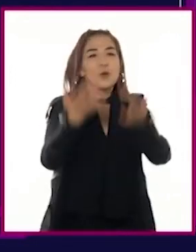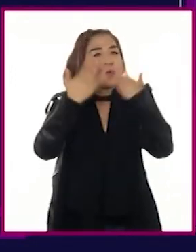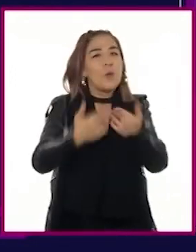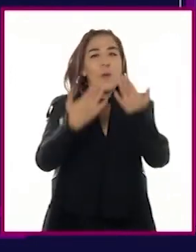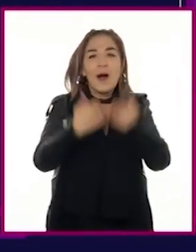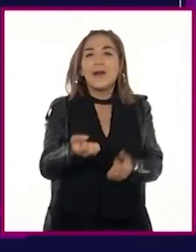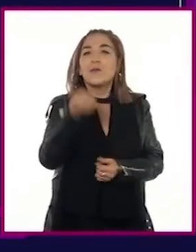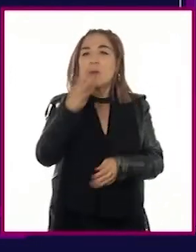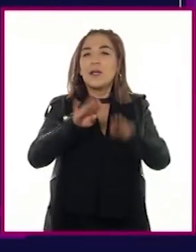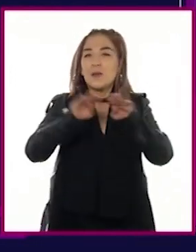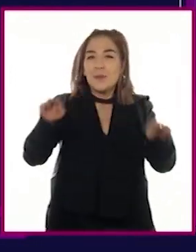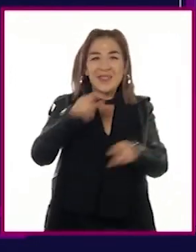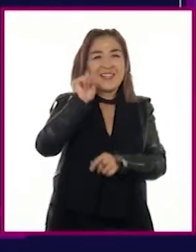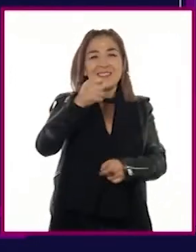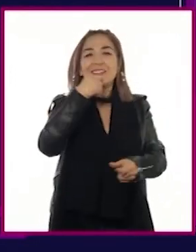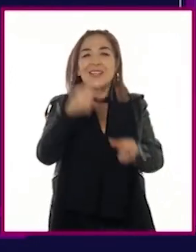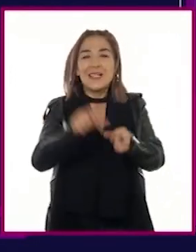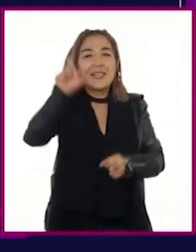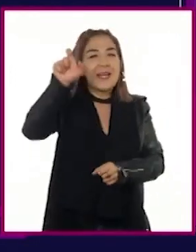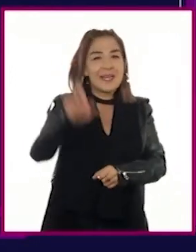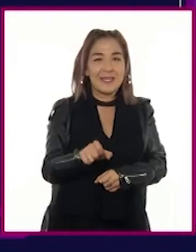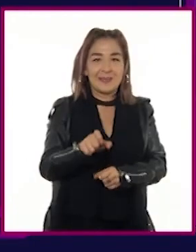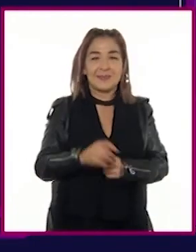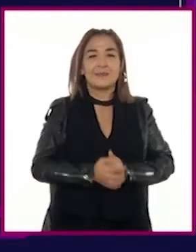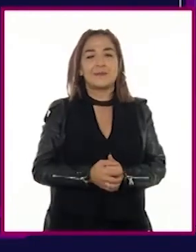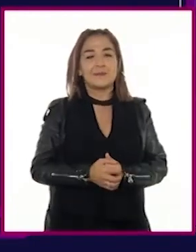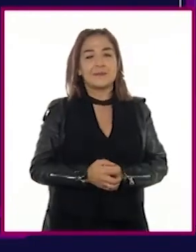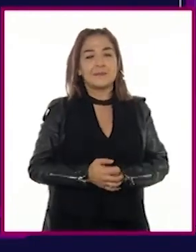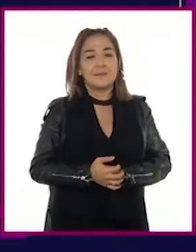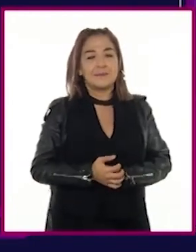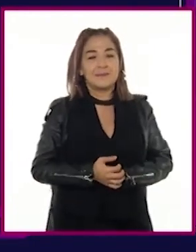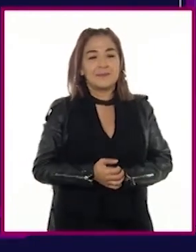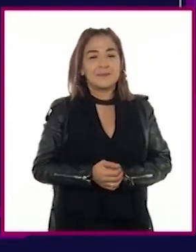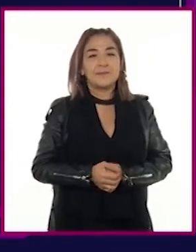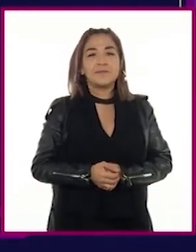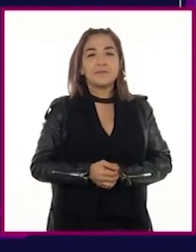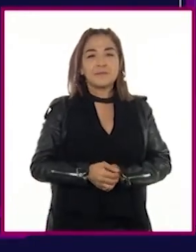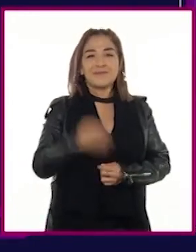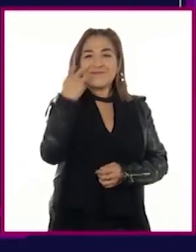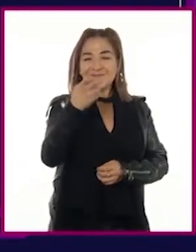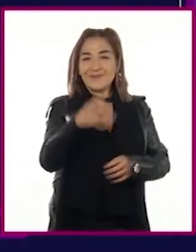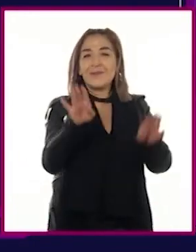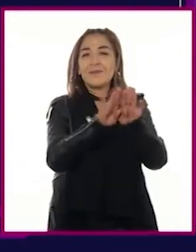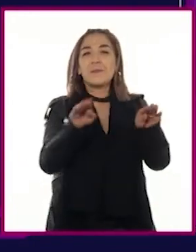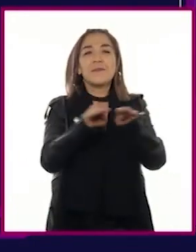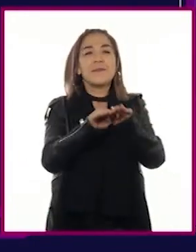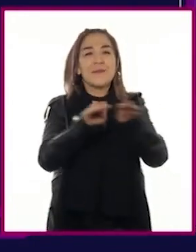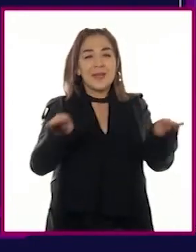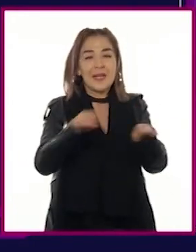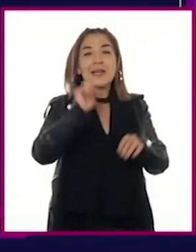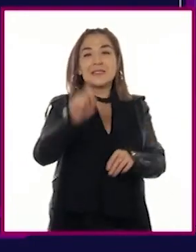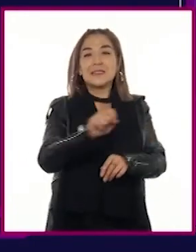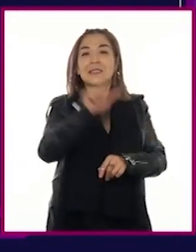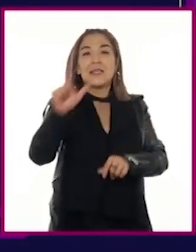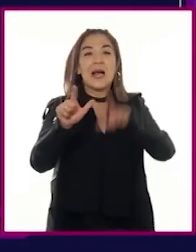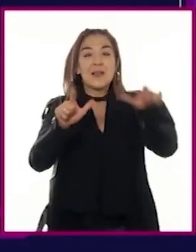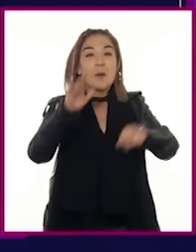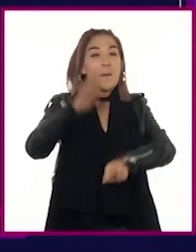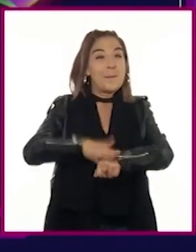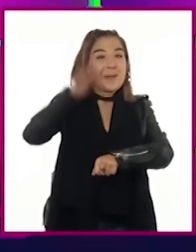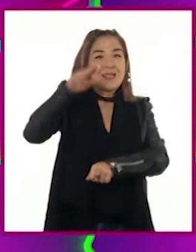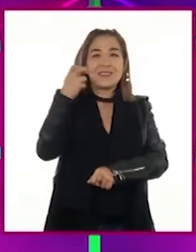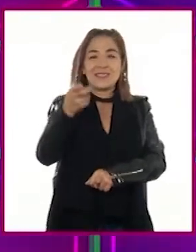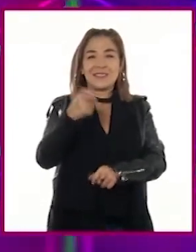su dimensión y que se han representado con X. Los segmentos son parte del lado mayor del triángulo